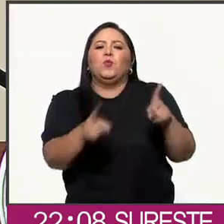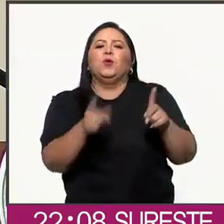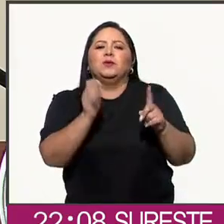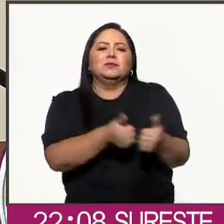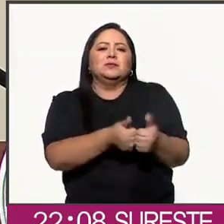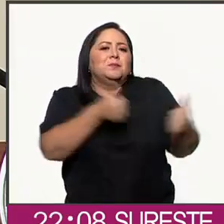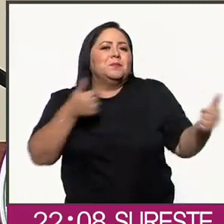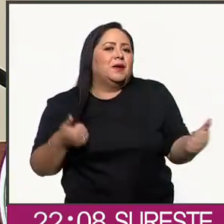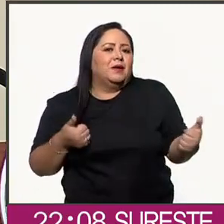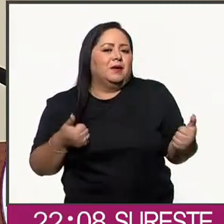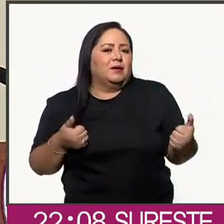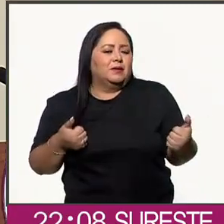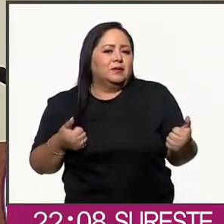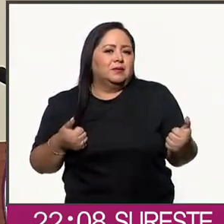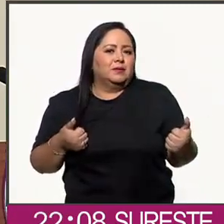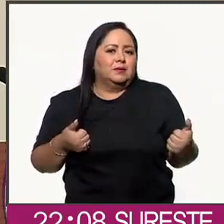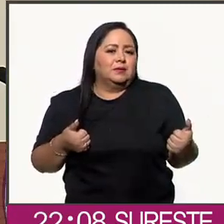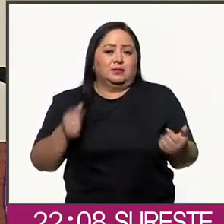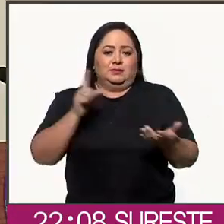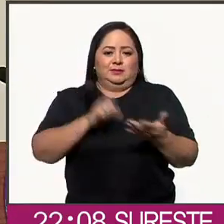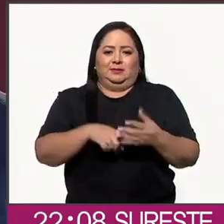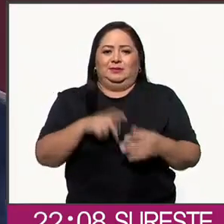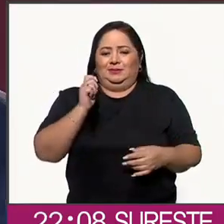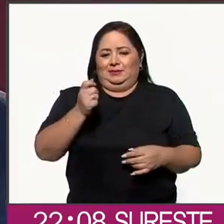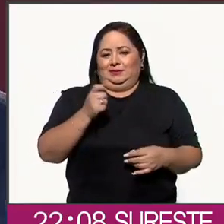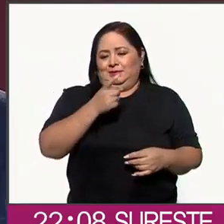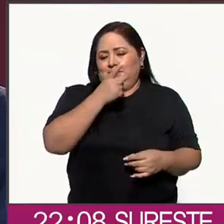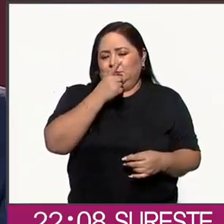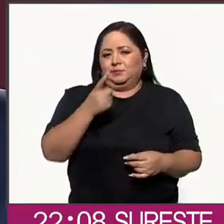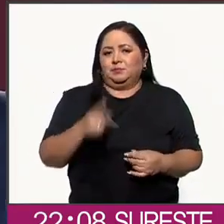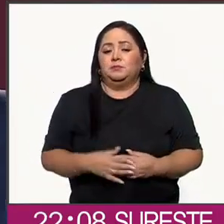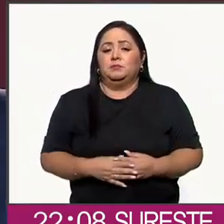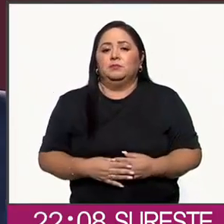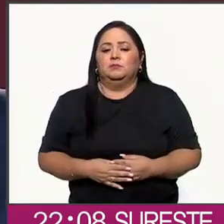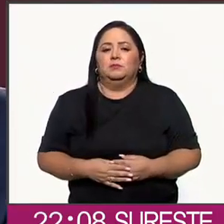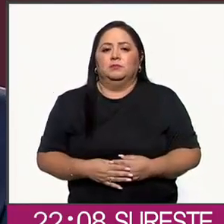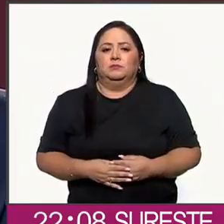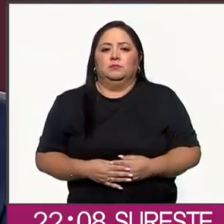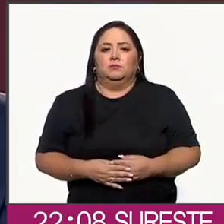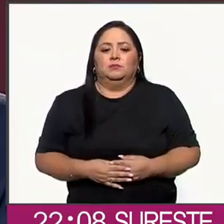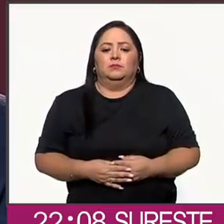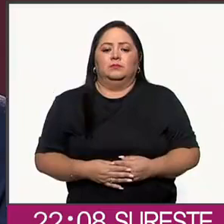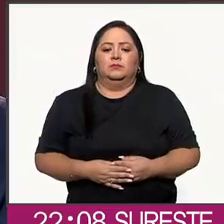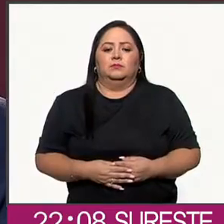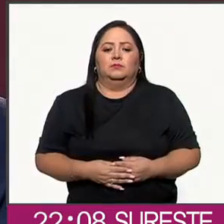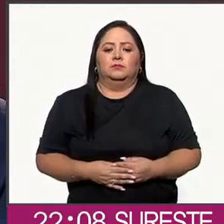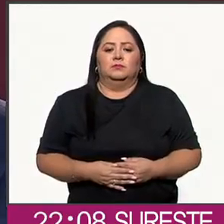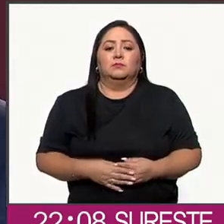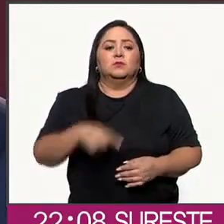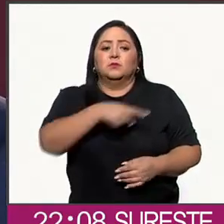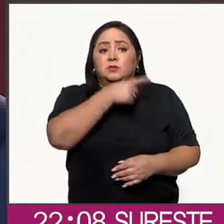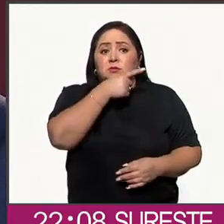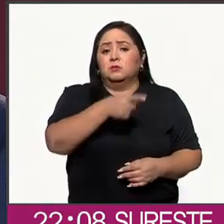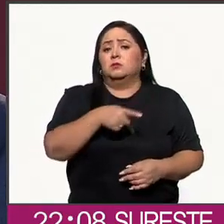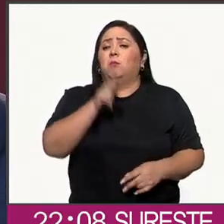completo entre este aparato que simula impartir